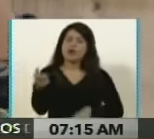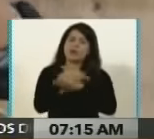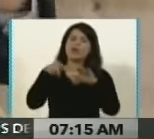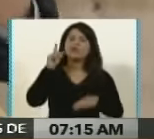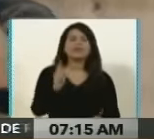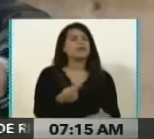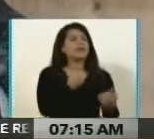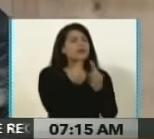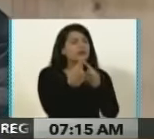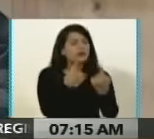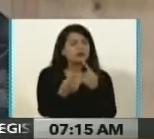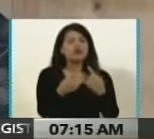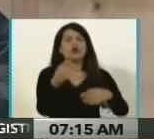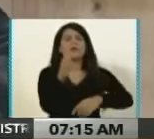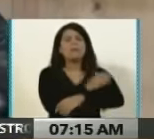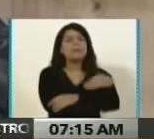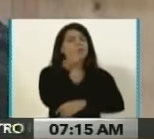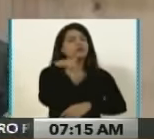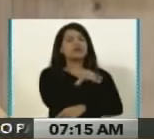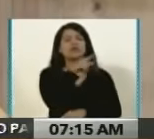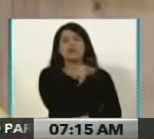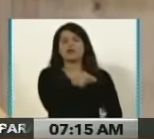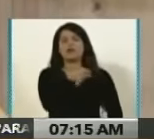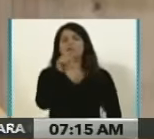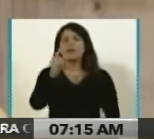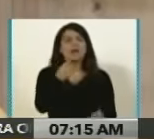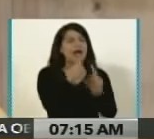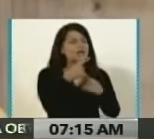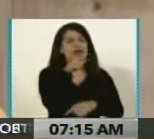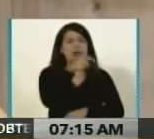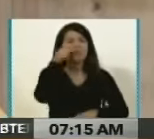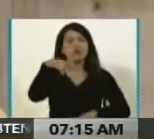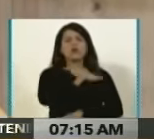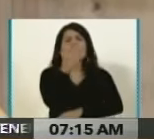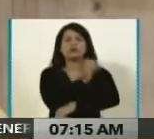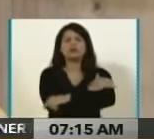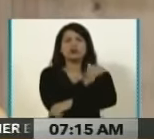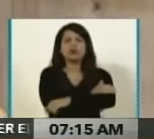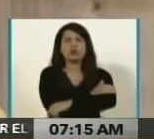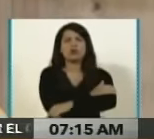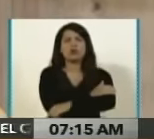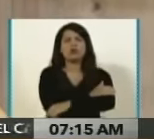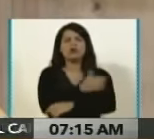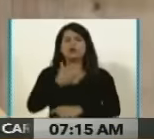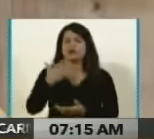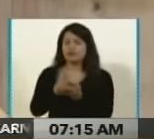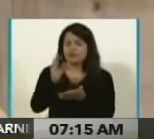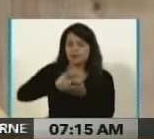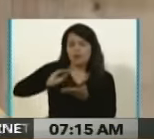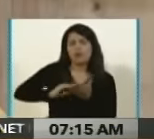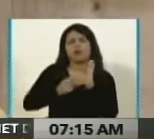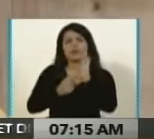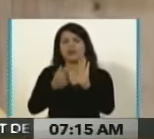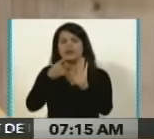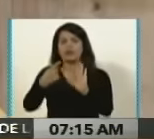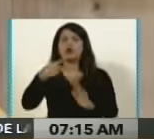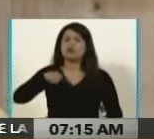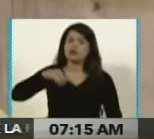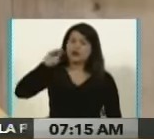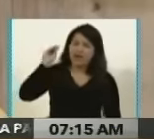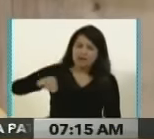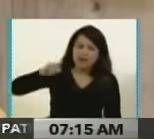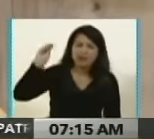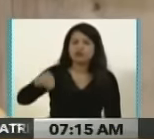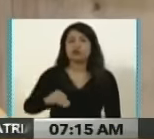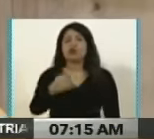el pueblo opositor, que le hable también a ese pueblo. Y yo lo pongo en mis artículos y aprovecho para insistir